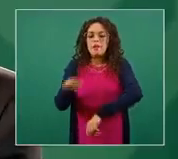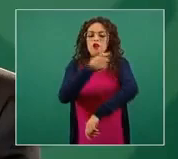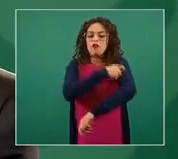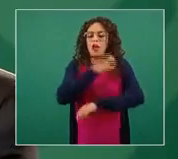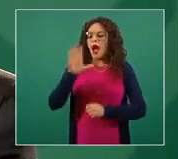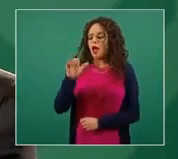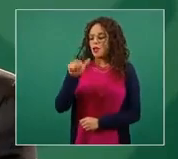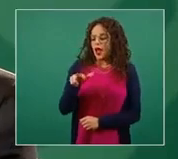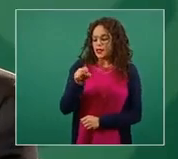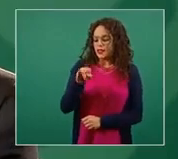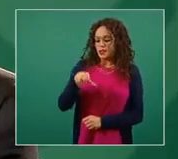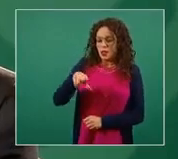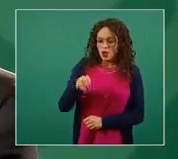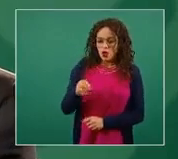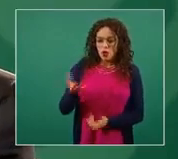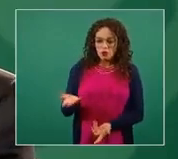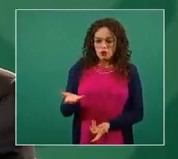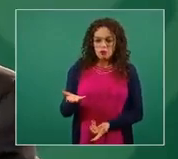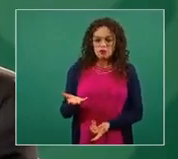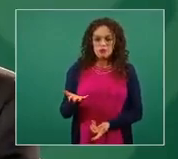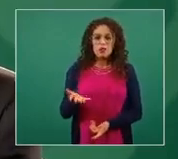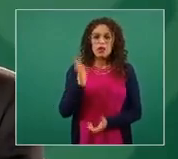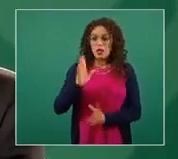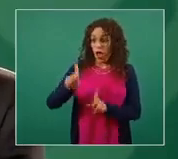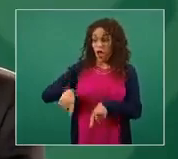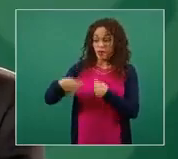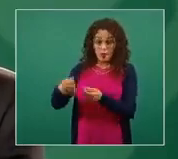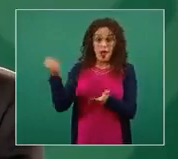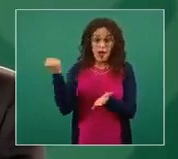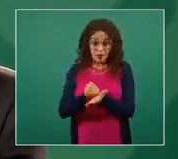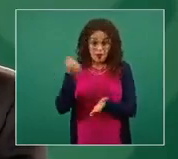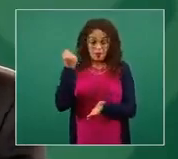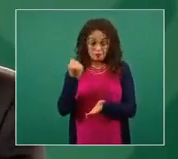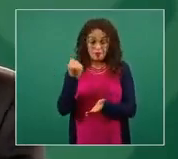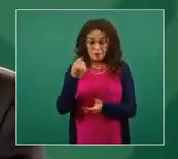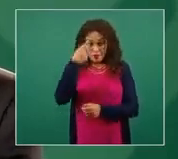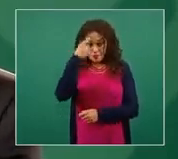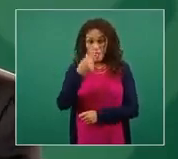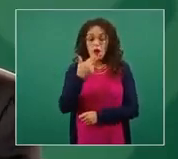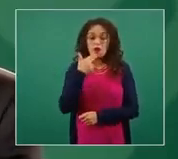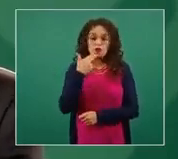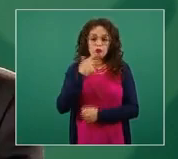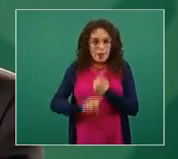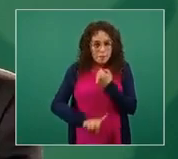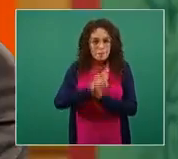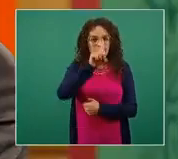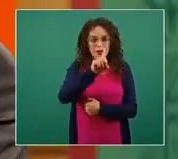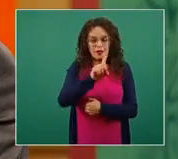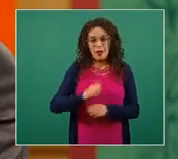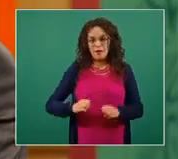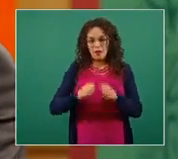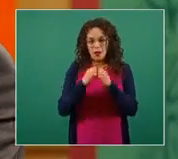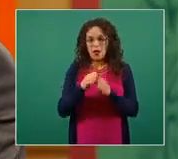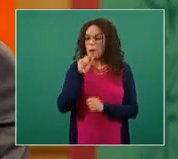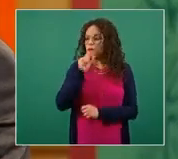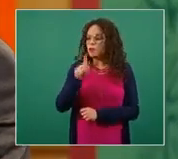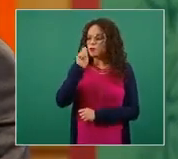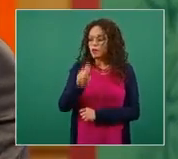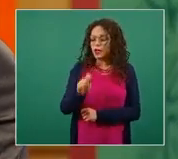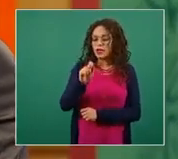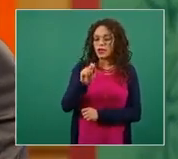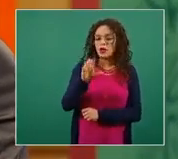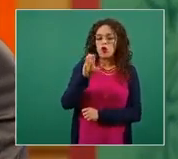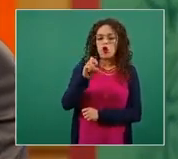le otorgó ya el registro de emergencia, la autorización de uso de emergencia, igual que a la vacuna Sinovac o Coronavac, que